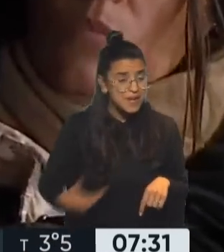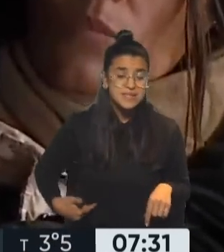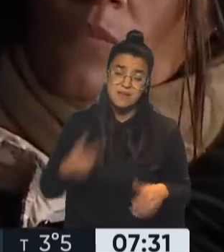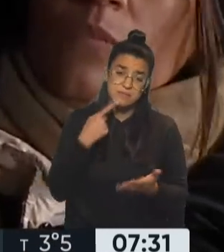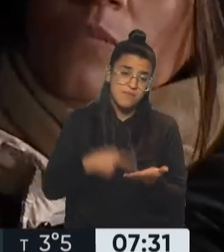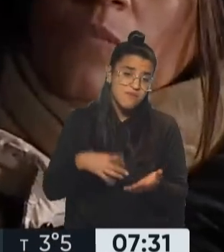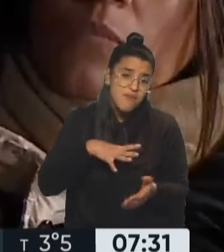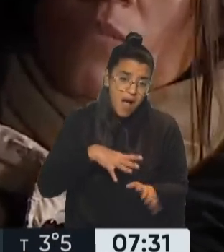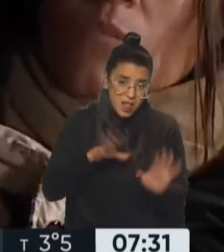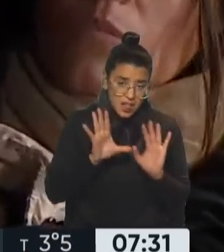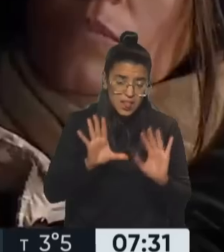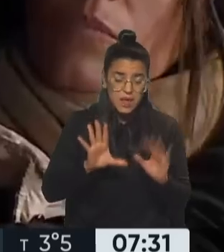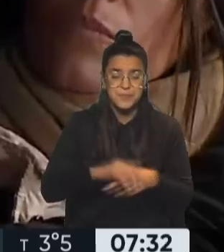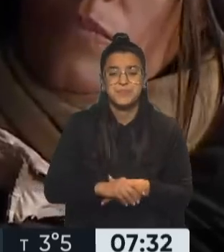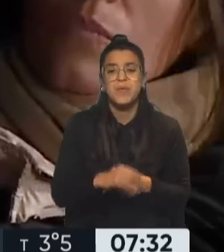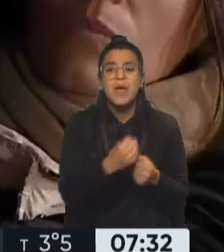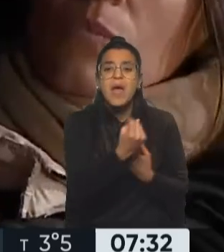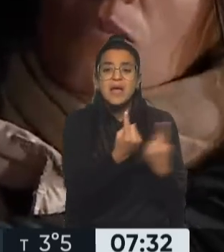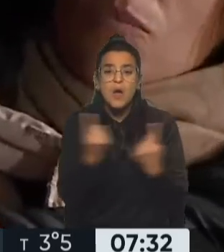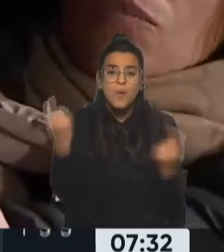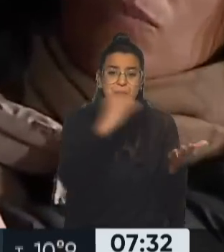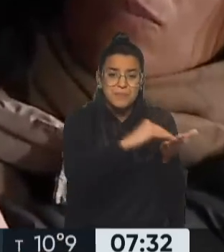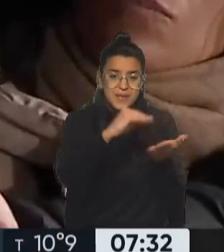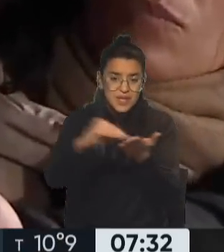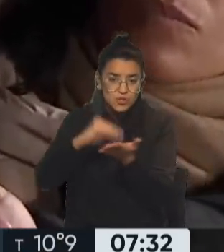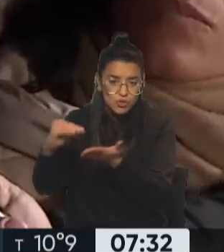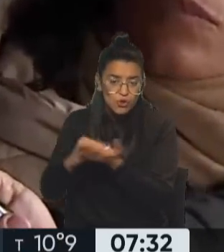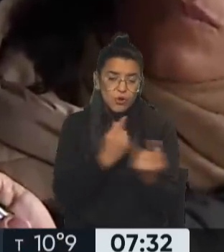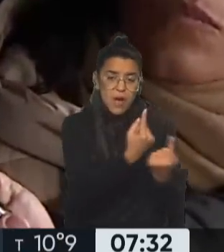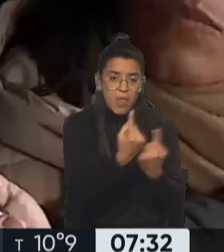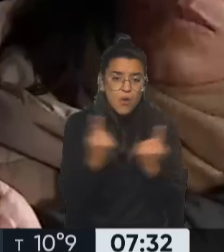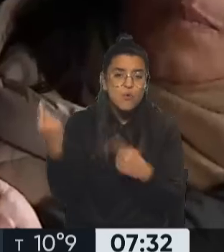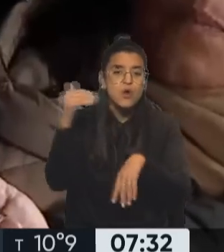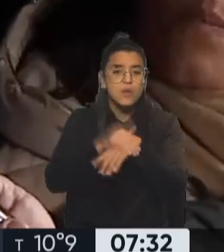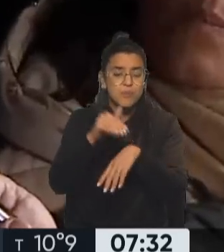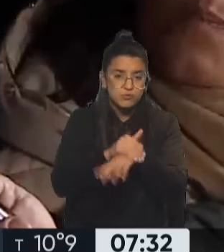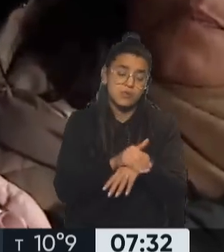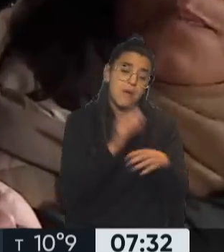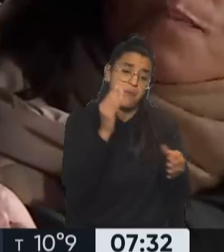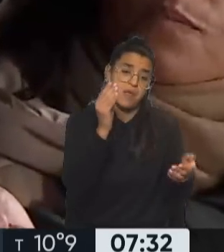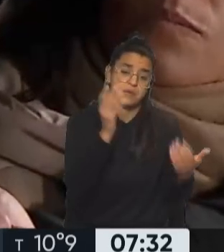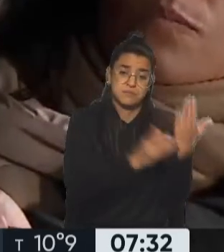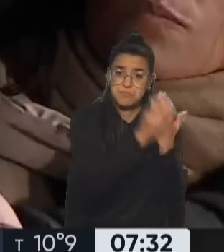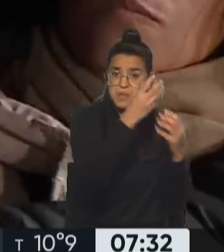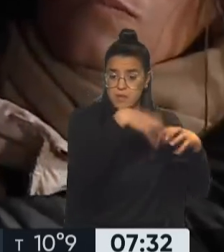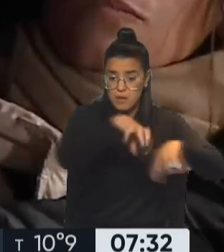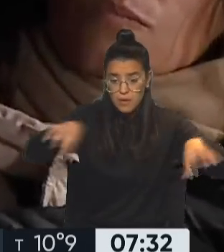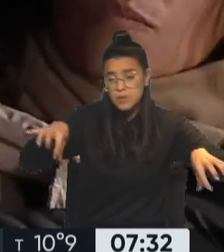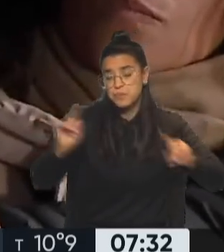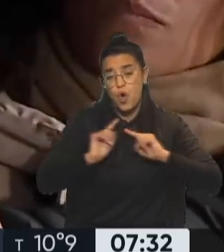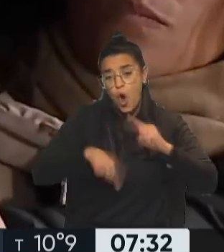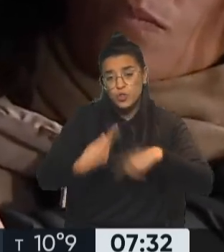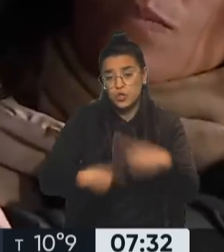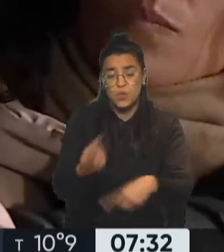decisión. Cada uno de los ministros responsables de las carteras sigue cada uno en su área